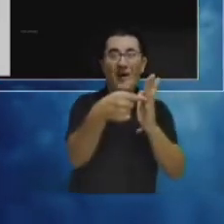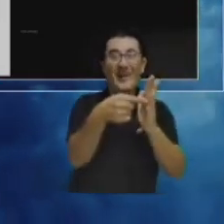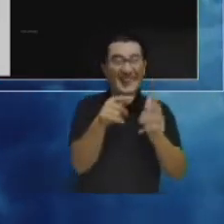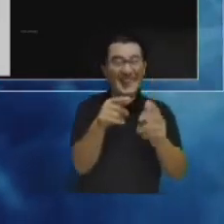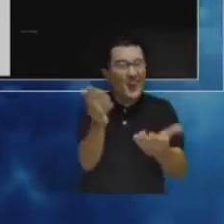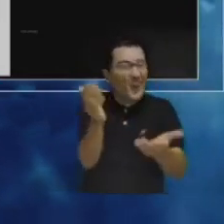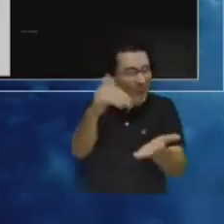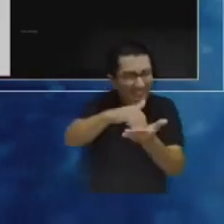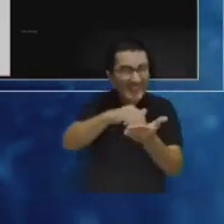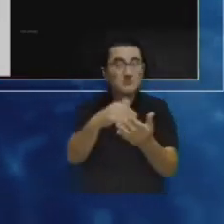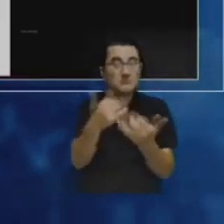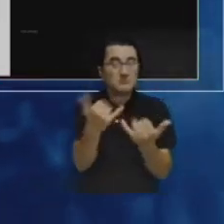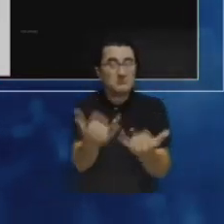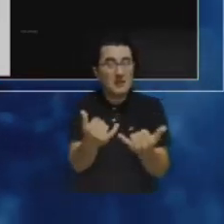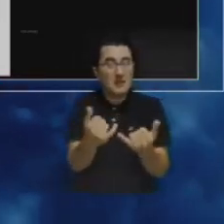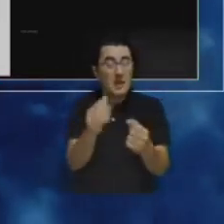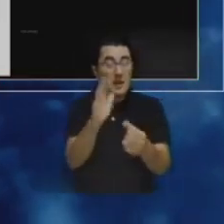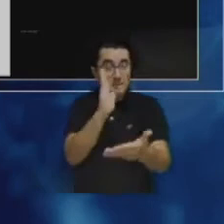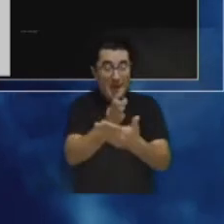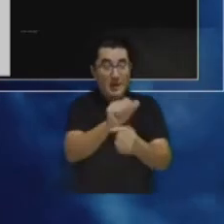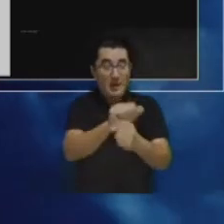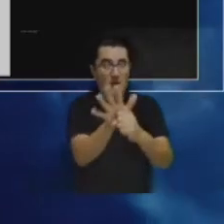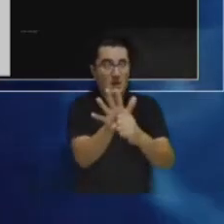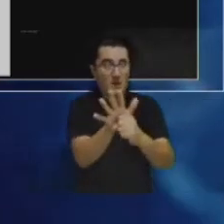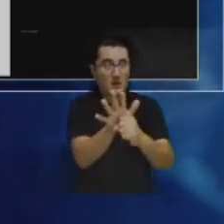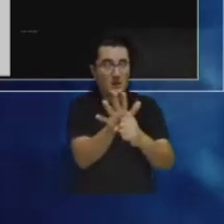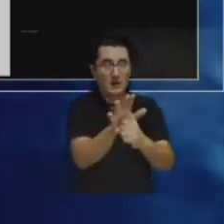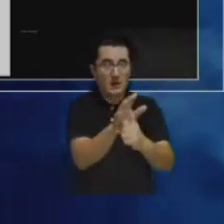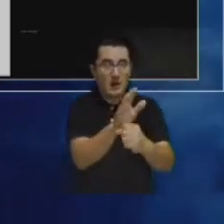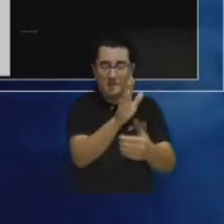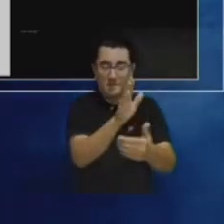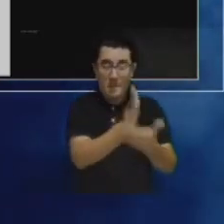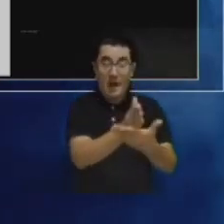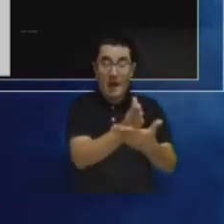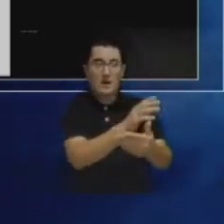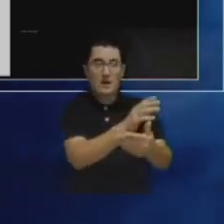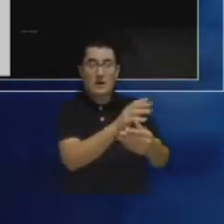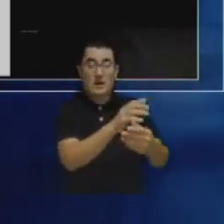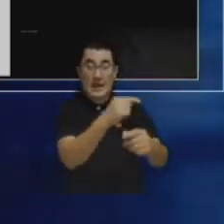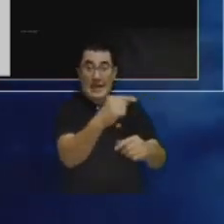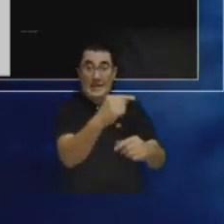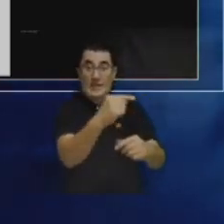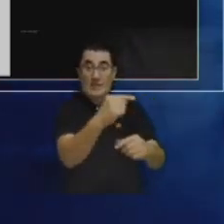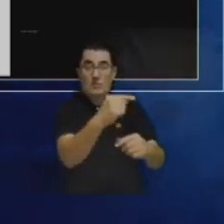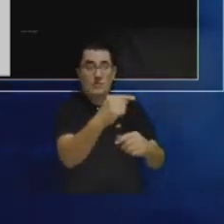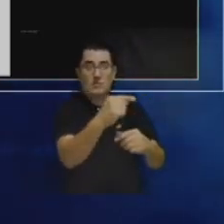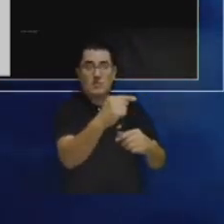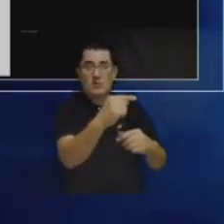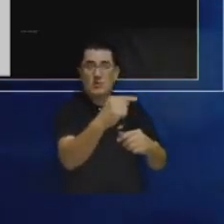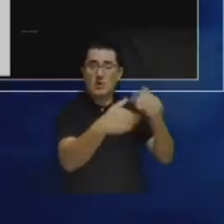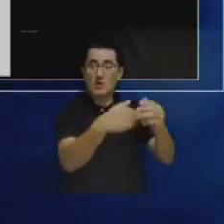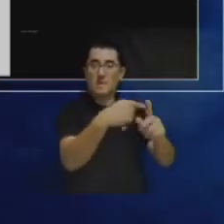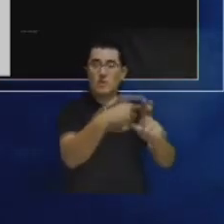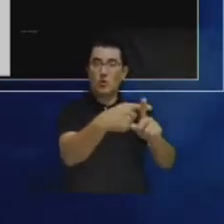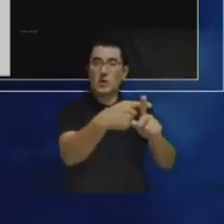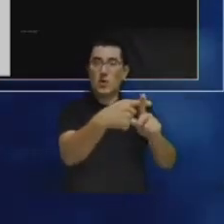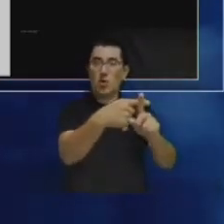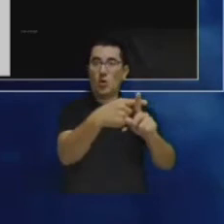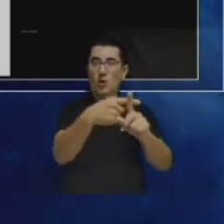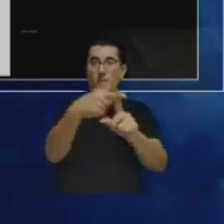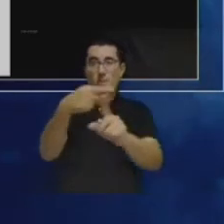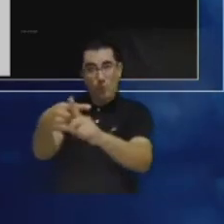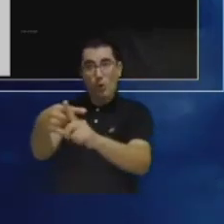está generando es una oportunidad grandísima, ¿sí? Entonces, para responder y aprovechar esa oportunidad que nos está